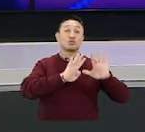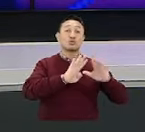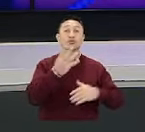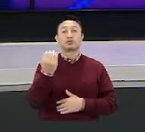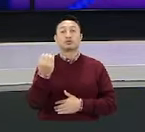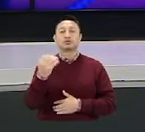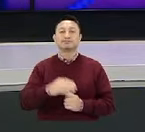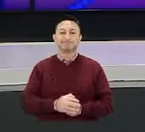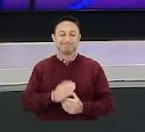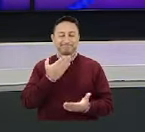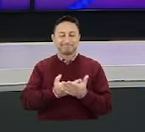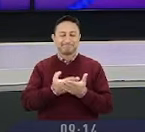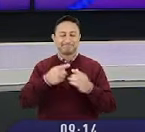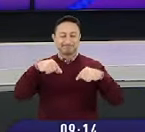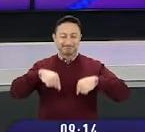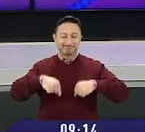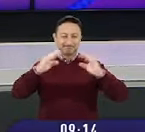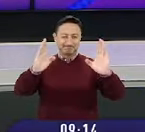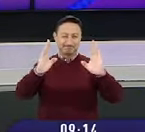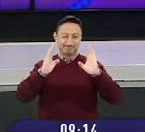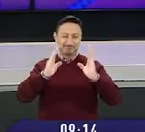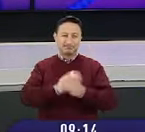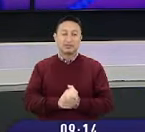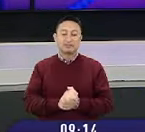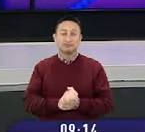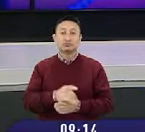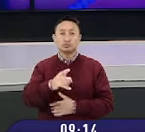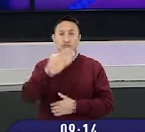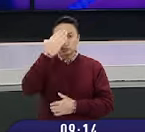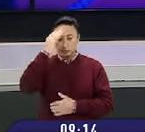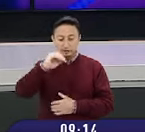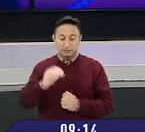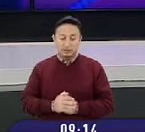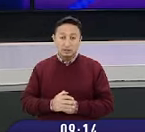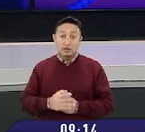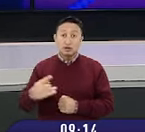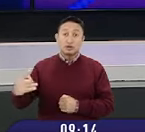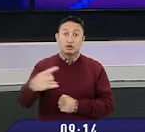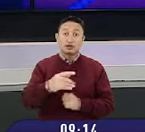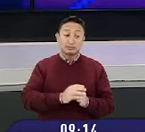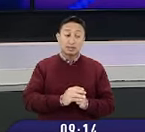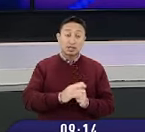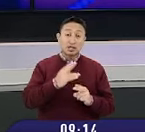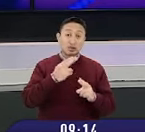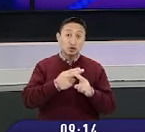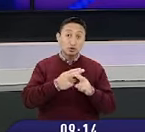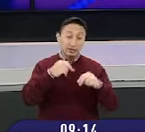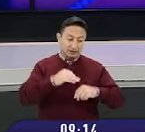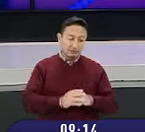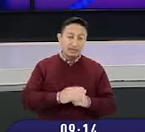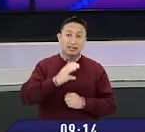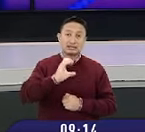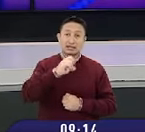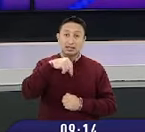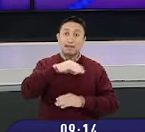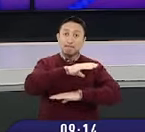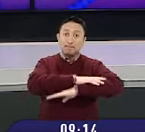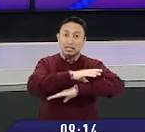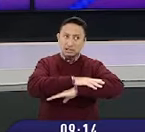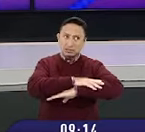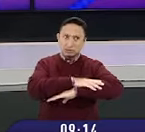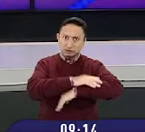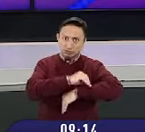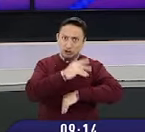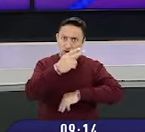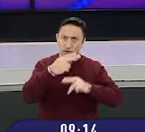14 minutos, gracias por continuar en nuestra sintonía. ¿Sabía usted que si se encuentra en el listado del registro electoral pasivo del Consejo